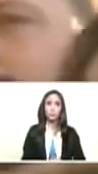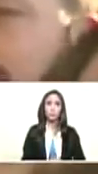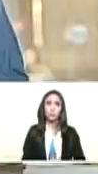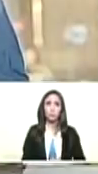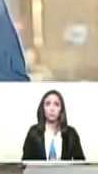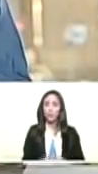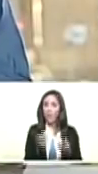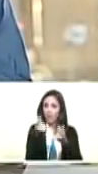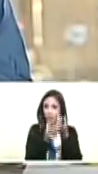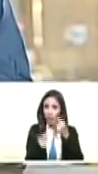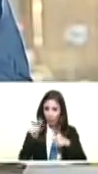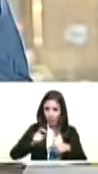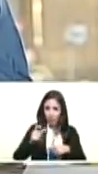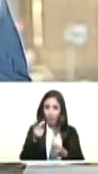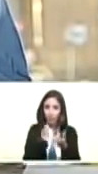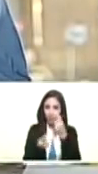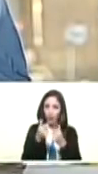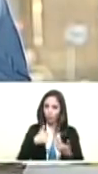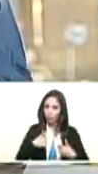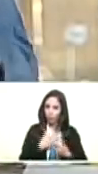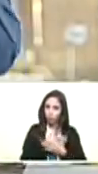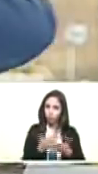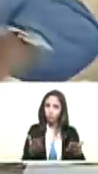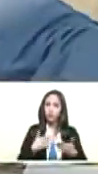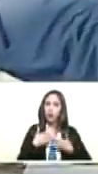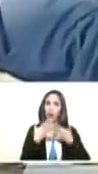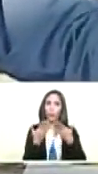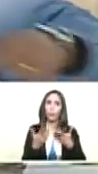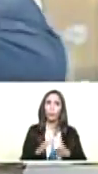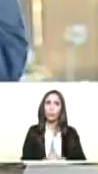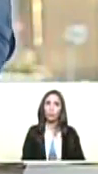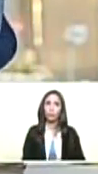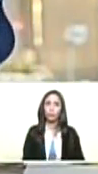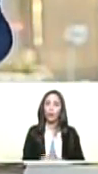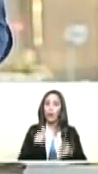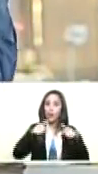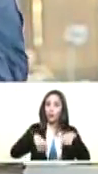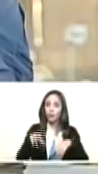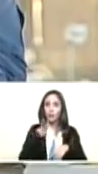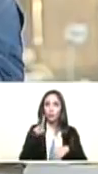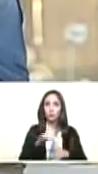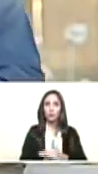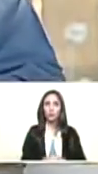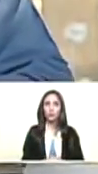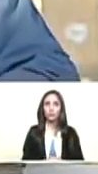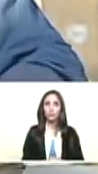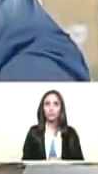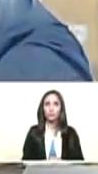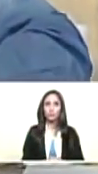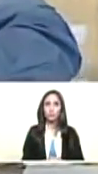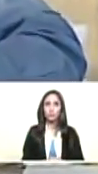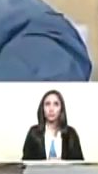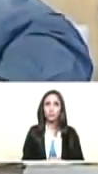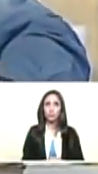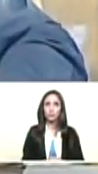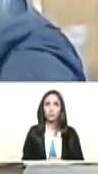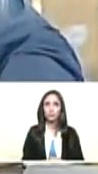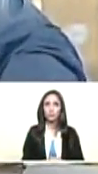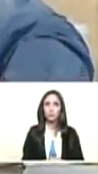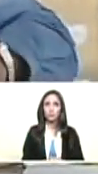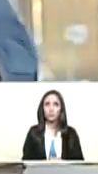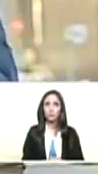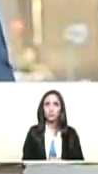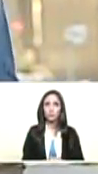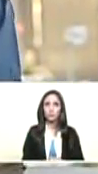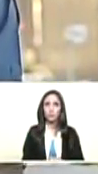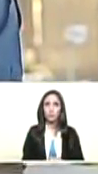Pídeme los recursos. Para que vayamos, para hecho en Venezuela también, pero por si acaso. Que trae una cosa por allá que todavía no